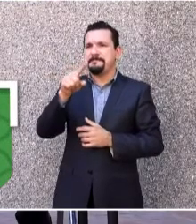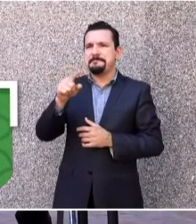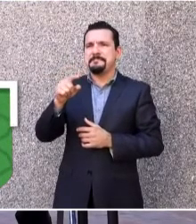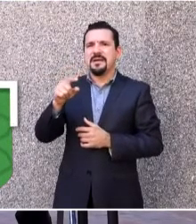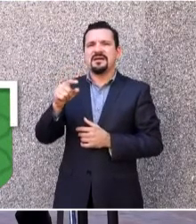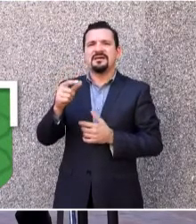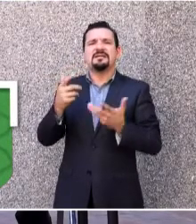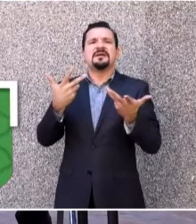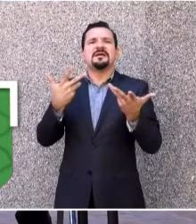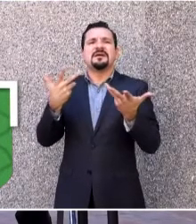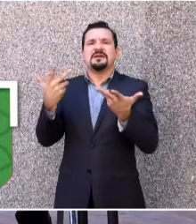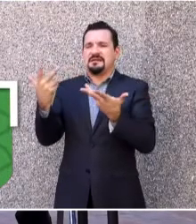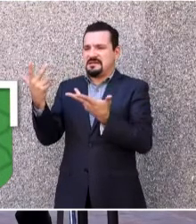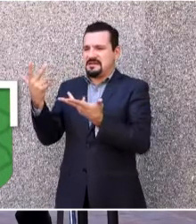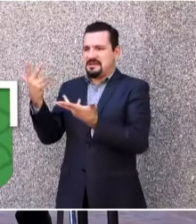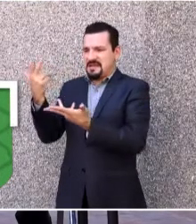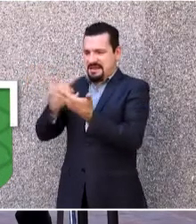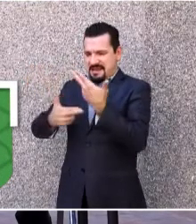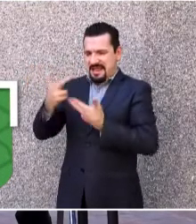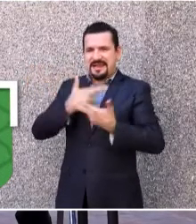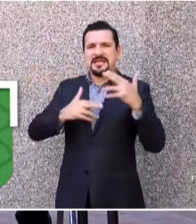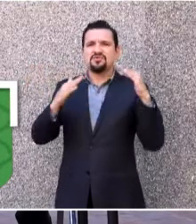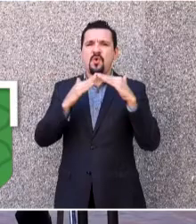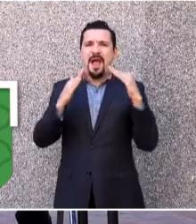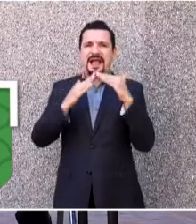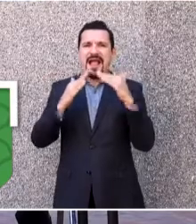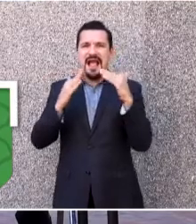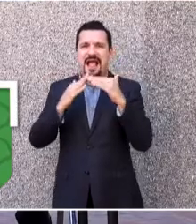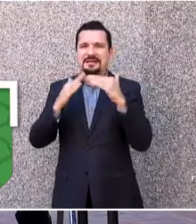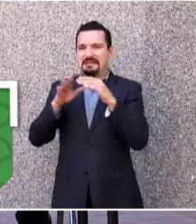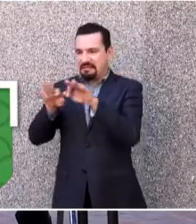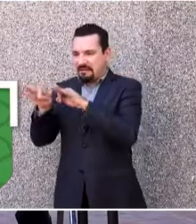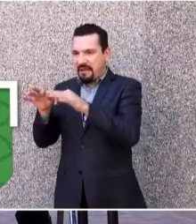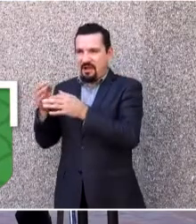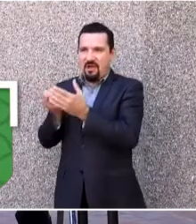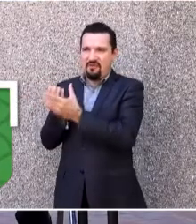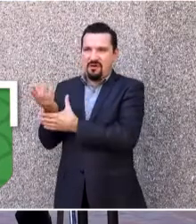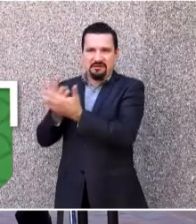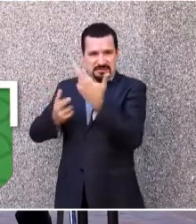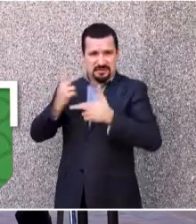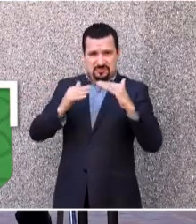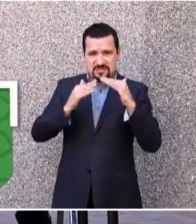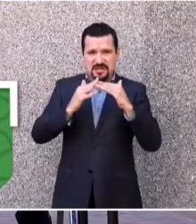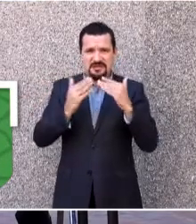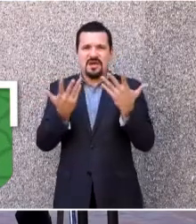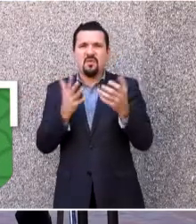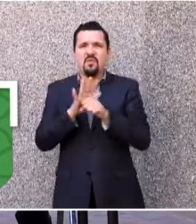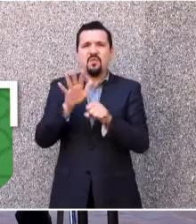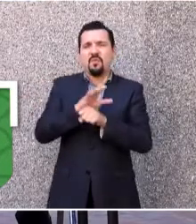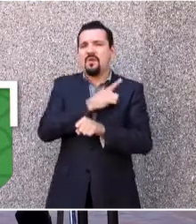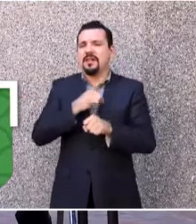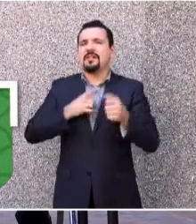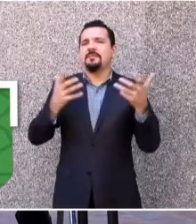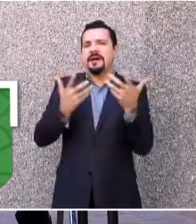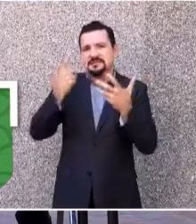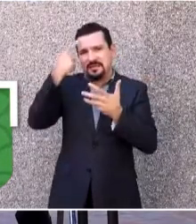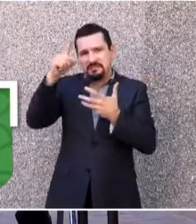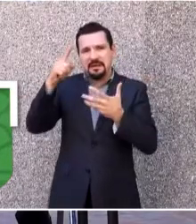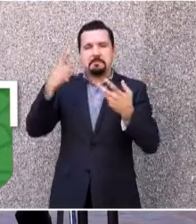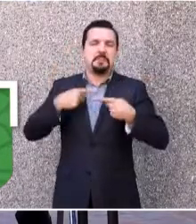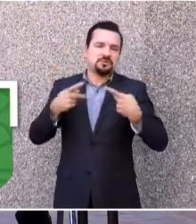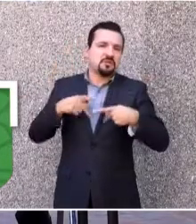se regresa a casa? Si nos pueden mencionar algunas medidas preventivas sobre al momento de las personas que estamos yendo a algunos sitios